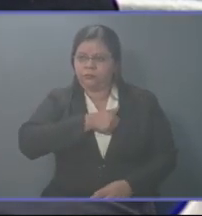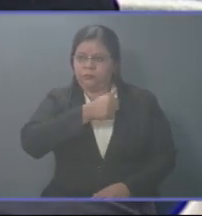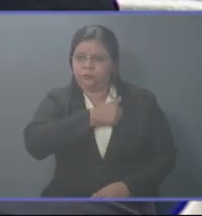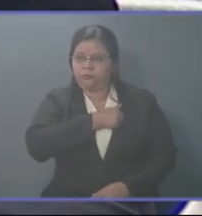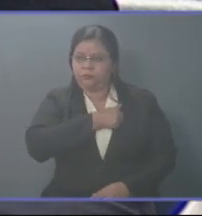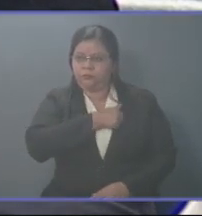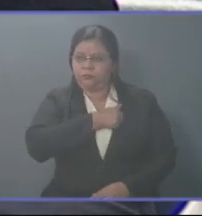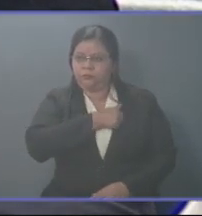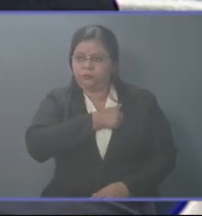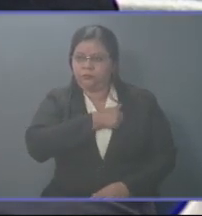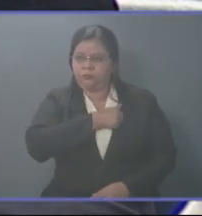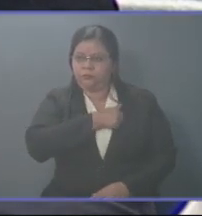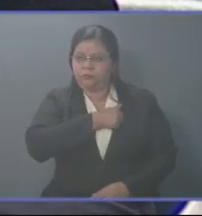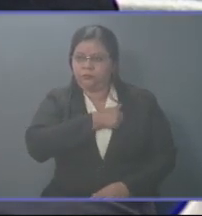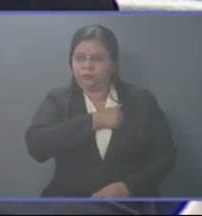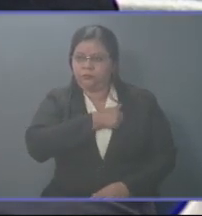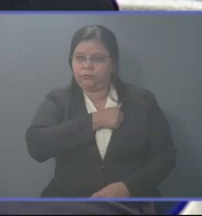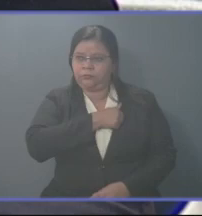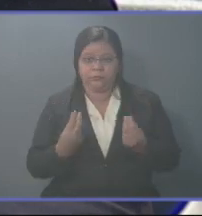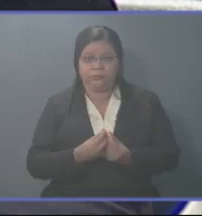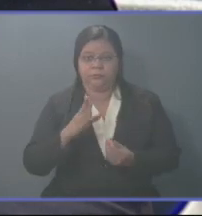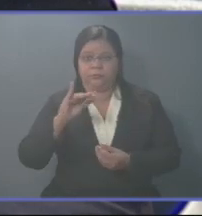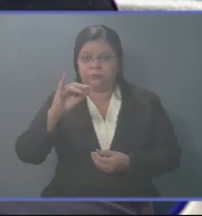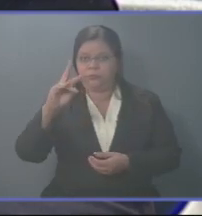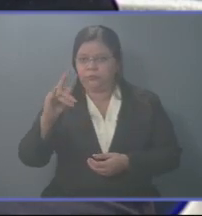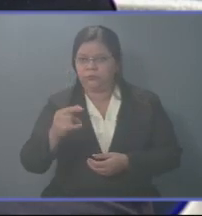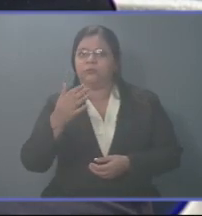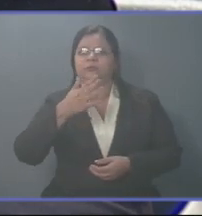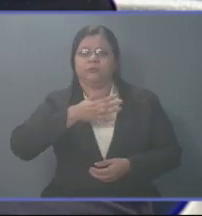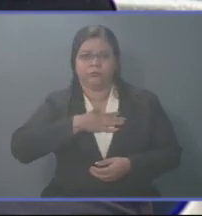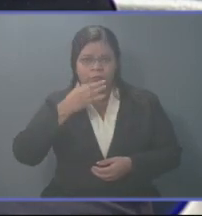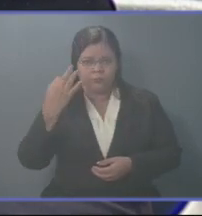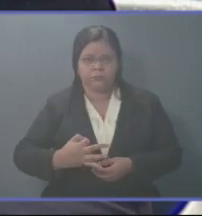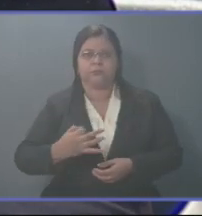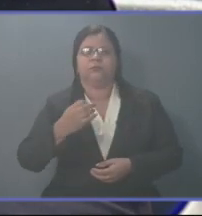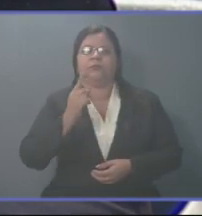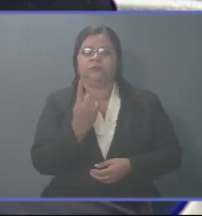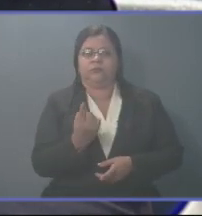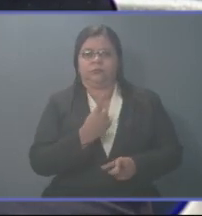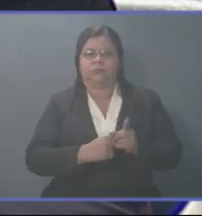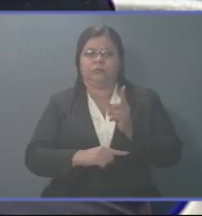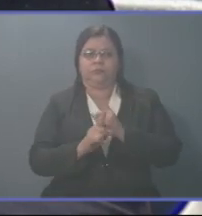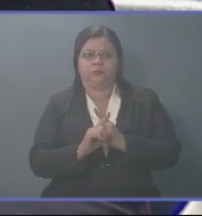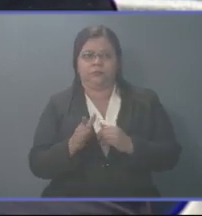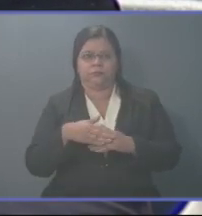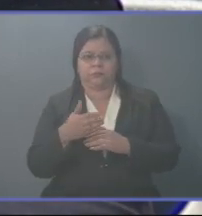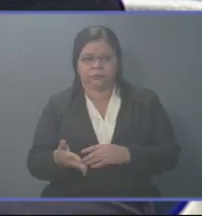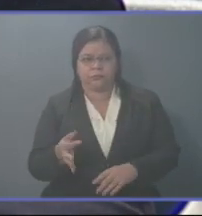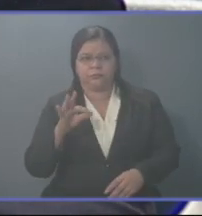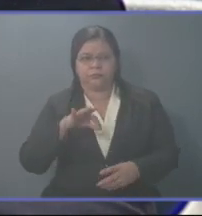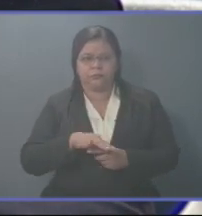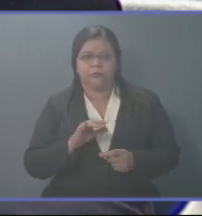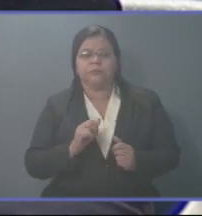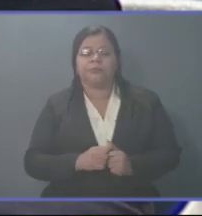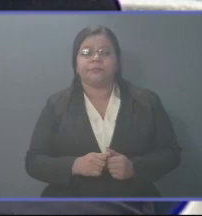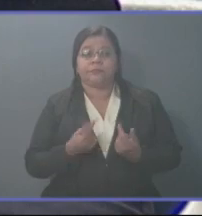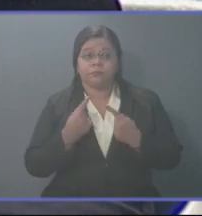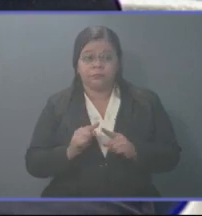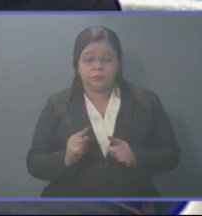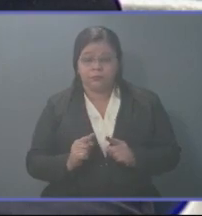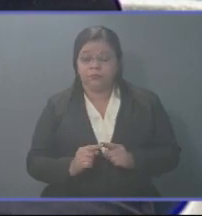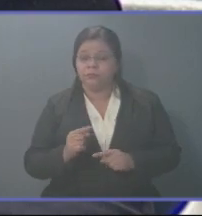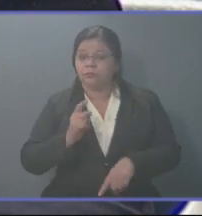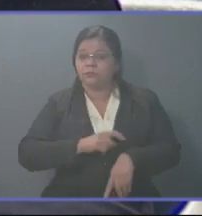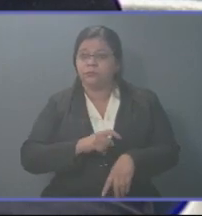Los representantes de la sociedad civil tendrán sus respectivos suplentes, quienes serán designados al momento de su nombramiento. El mandato